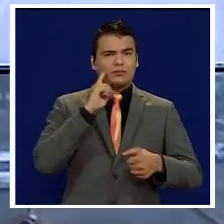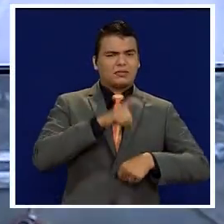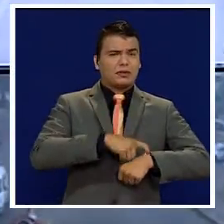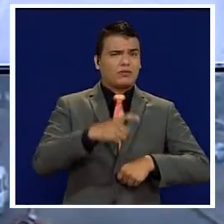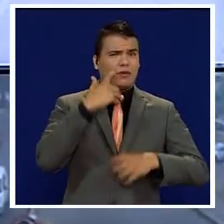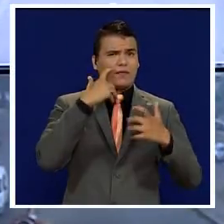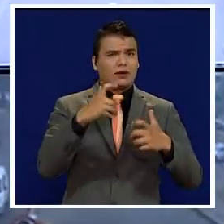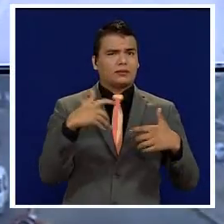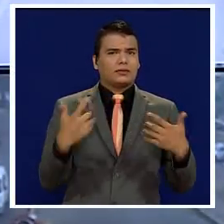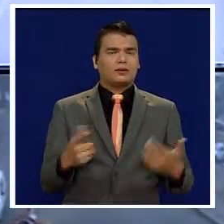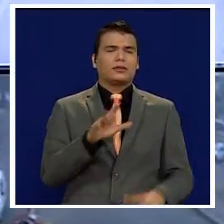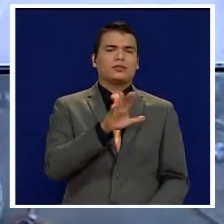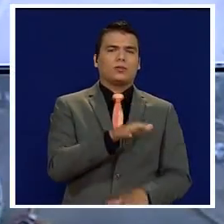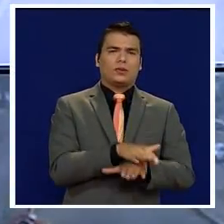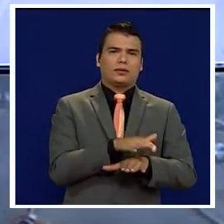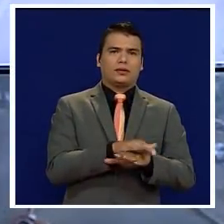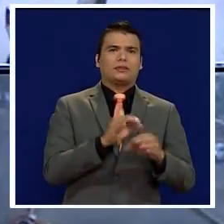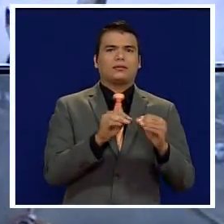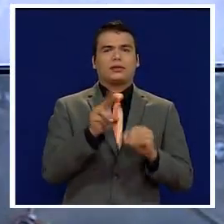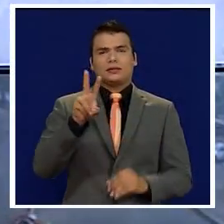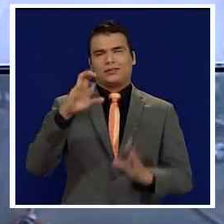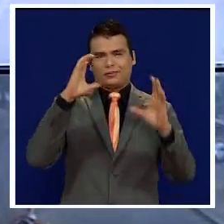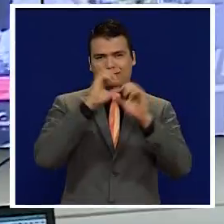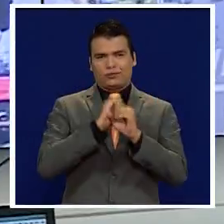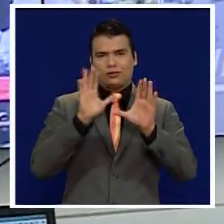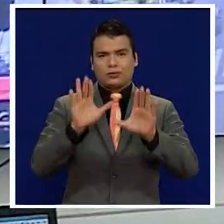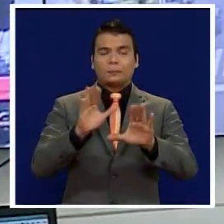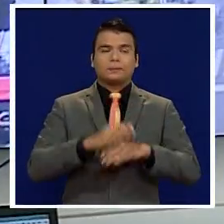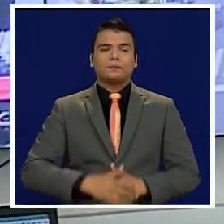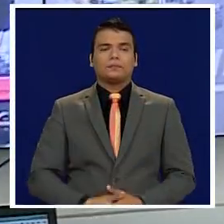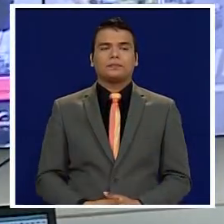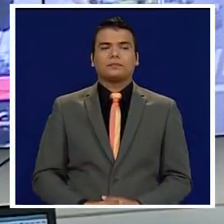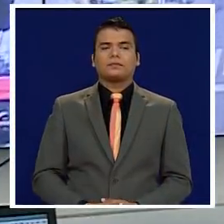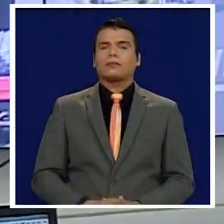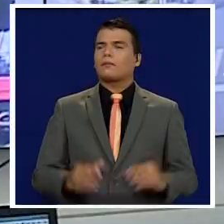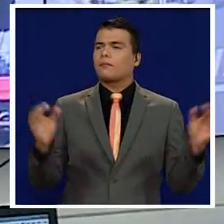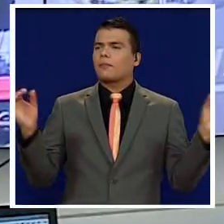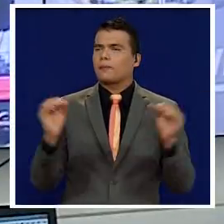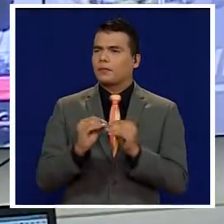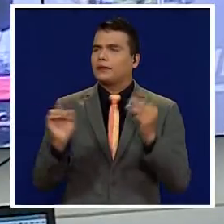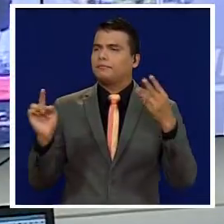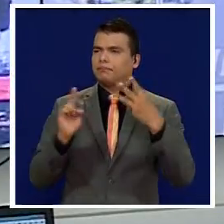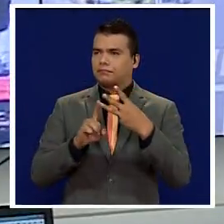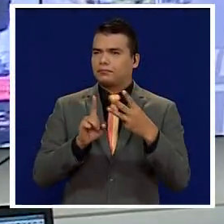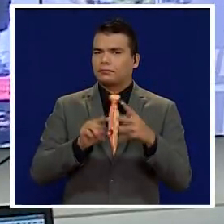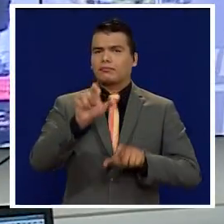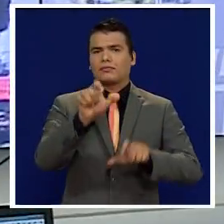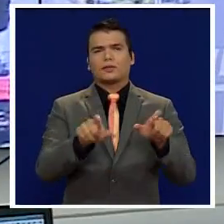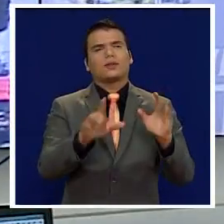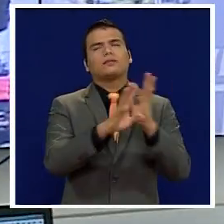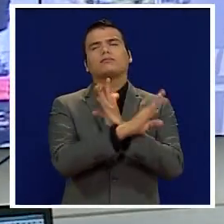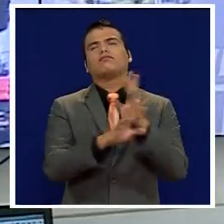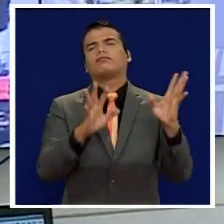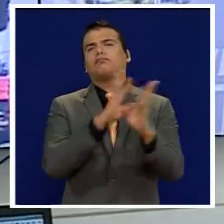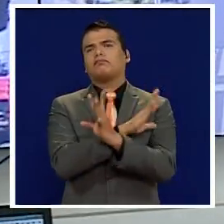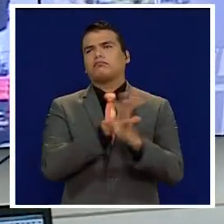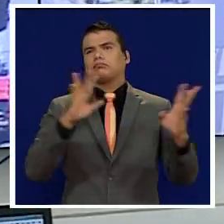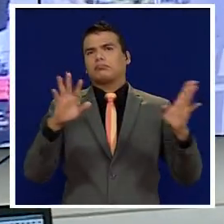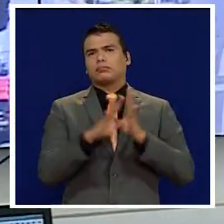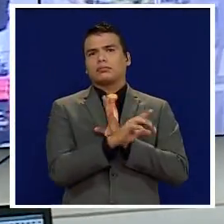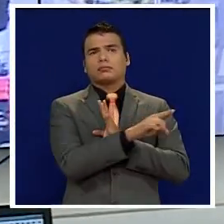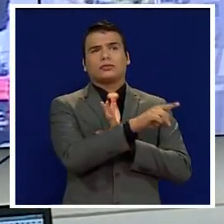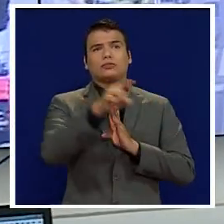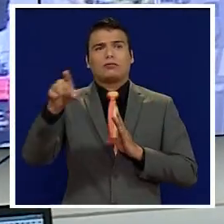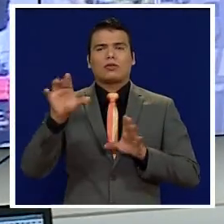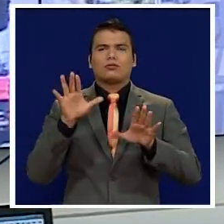mayor impacto son entre las 5 de la tarde y las 7 de la noche. Y en un tercer lugar encontramos a los peatones. Algunas de las